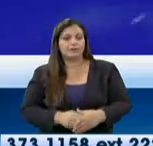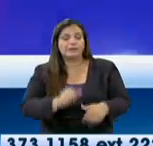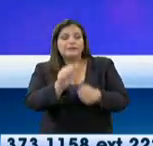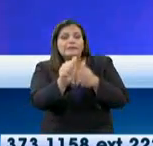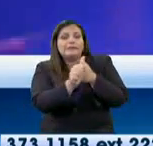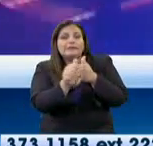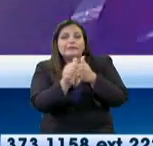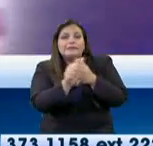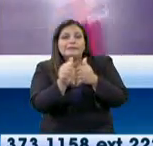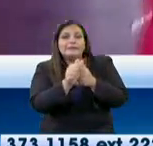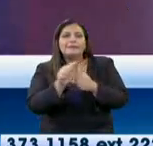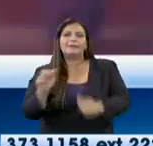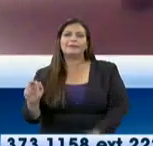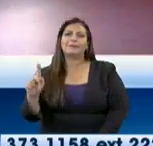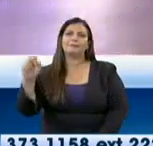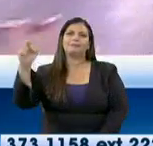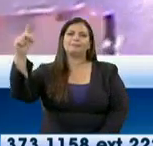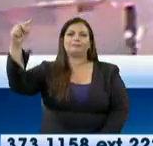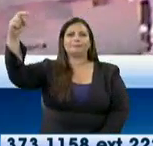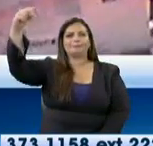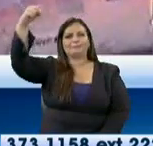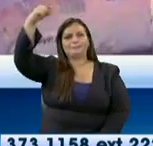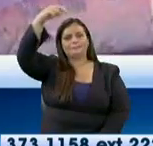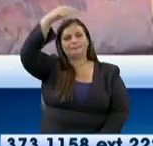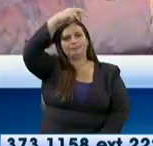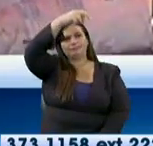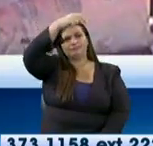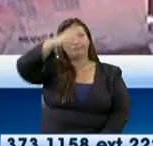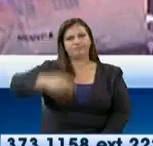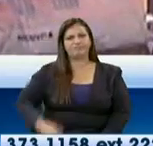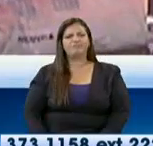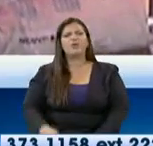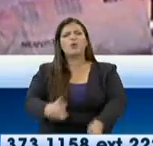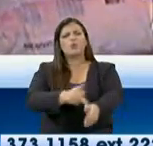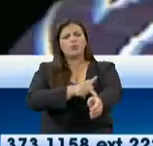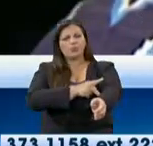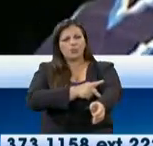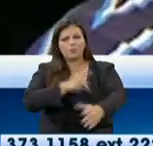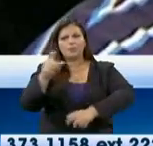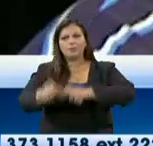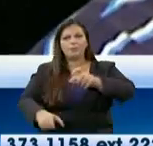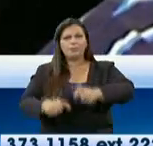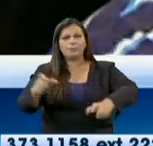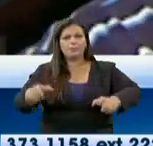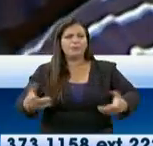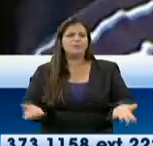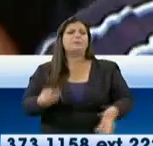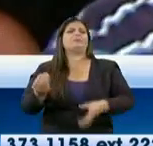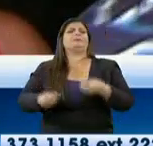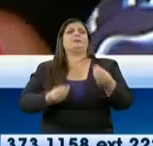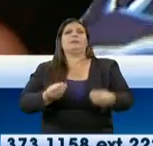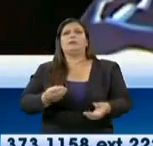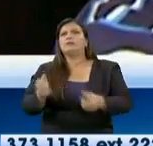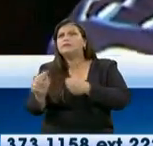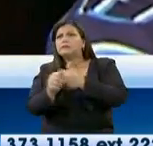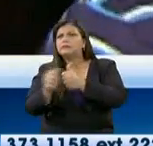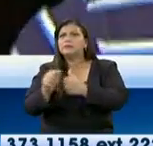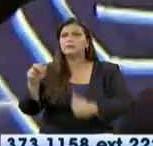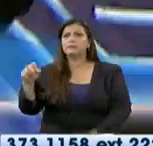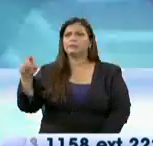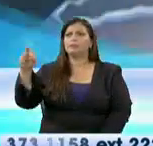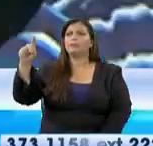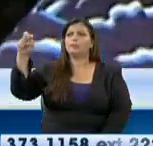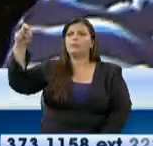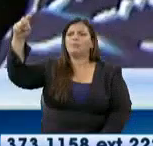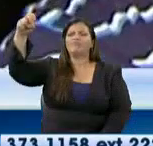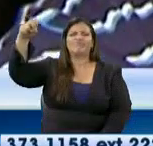un paso peatonal. Últimamente se está volviendo ya costumbre, ¿no?, de que la gente a veces se cruza, estando el puente cerca, si me